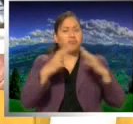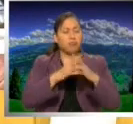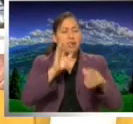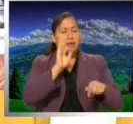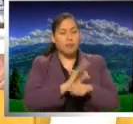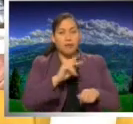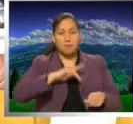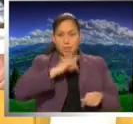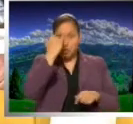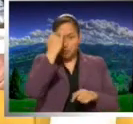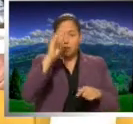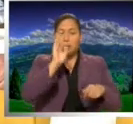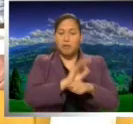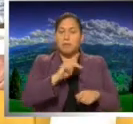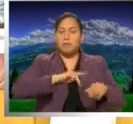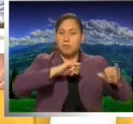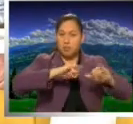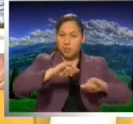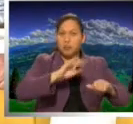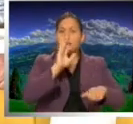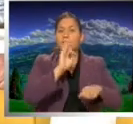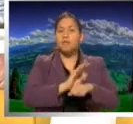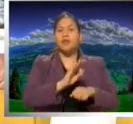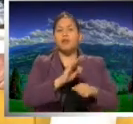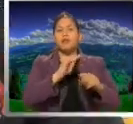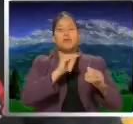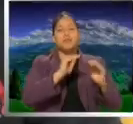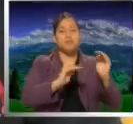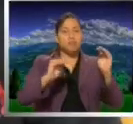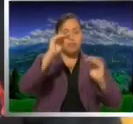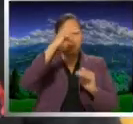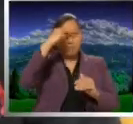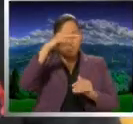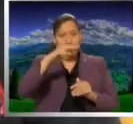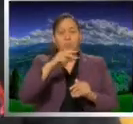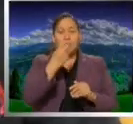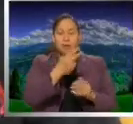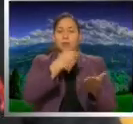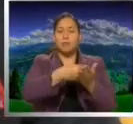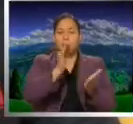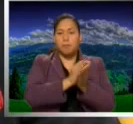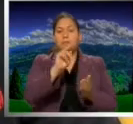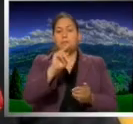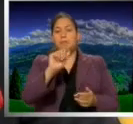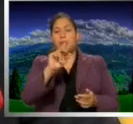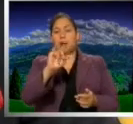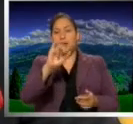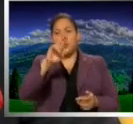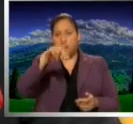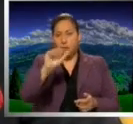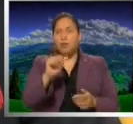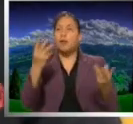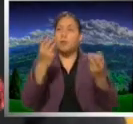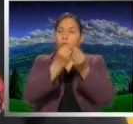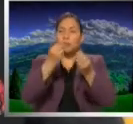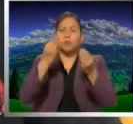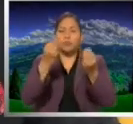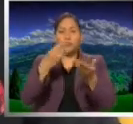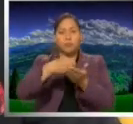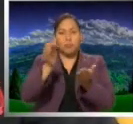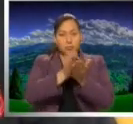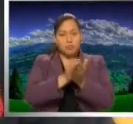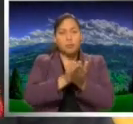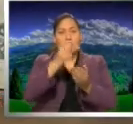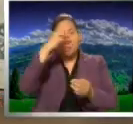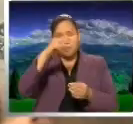defender sus ideales, para defender el territorio, para defender la soberanía. Esos son los héroes de Padierna que comparten con muchos héroes mexicanos el haber